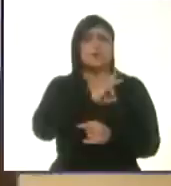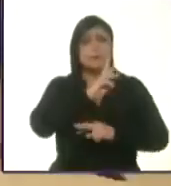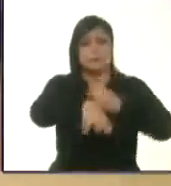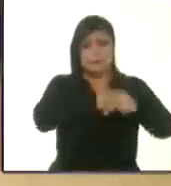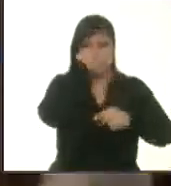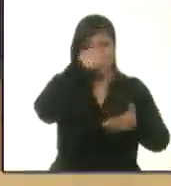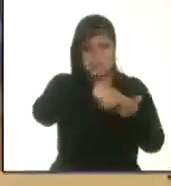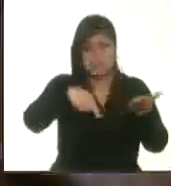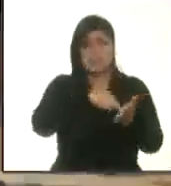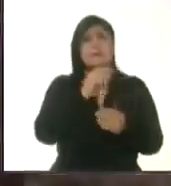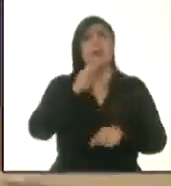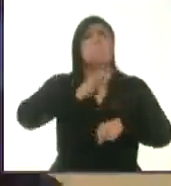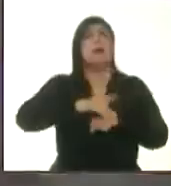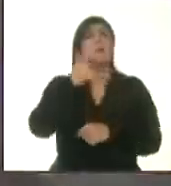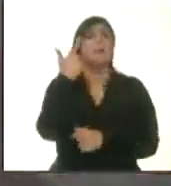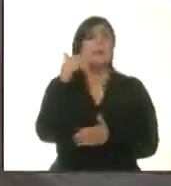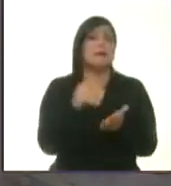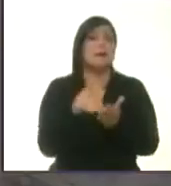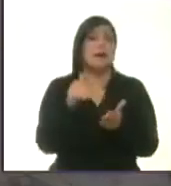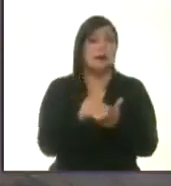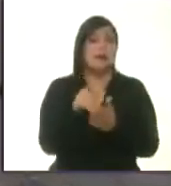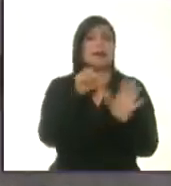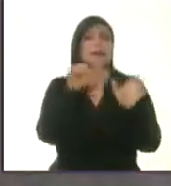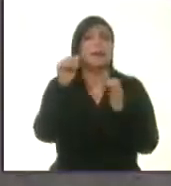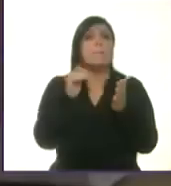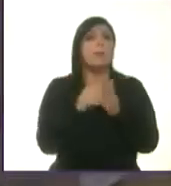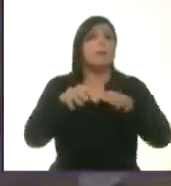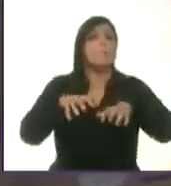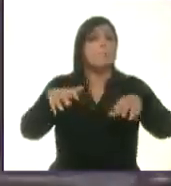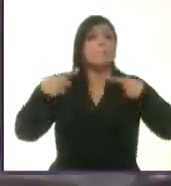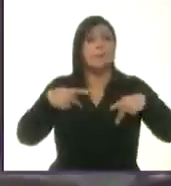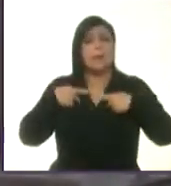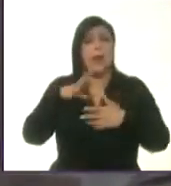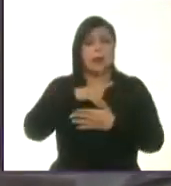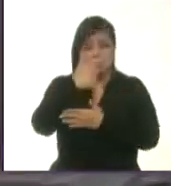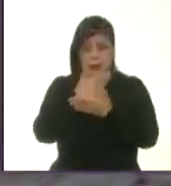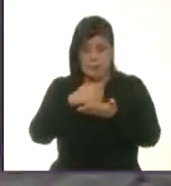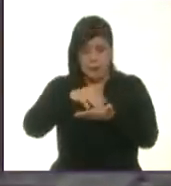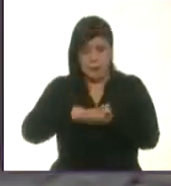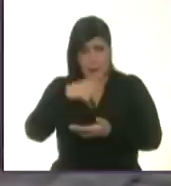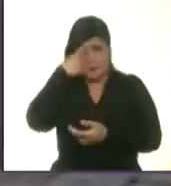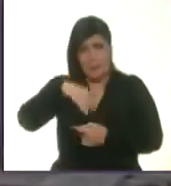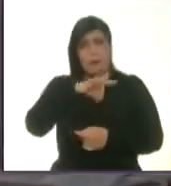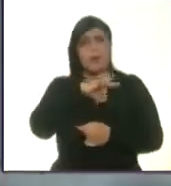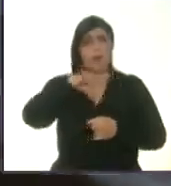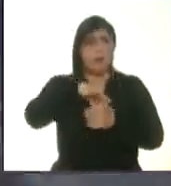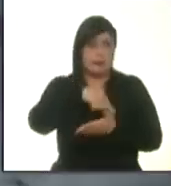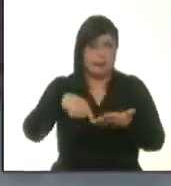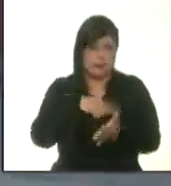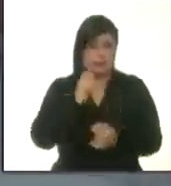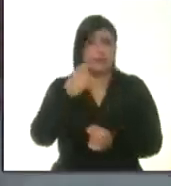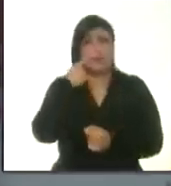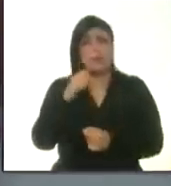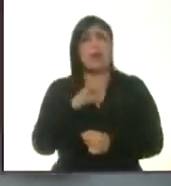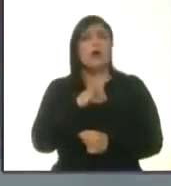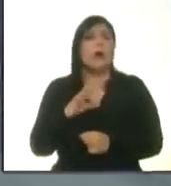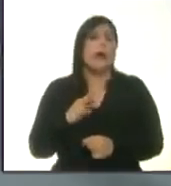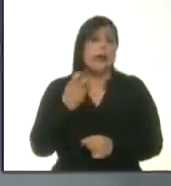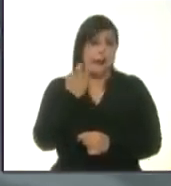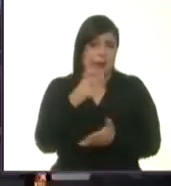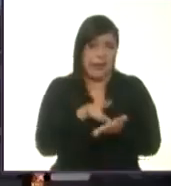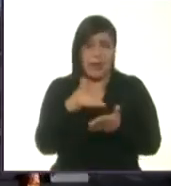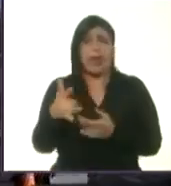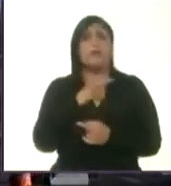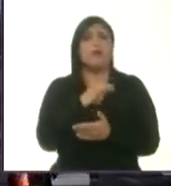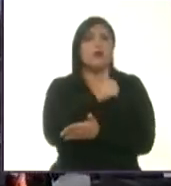somos más de siete millones de y cientos mil los que estamos en la lista nominal para seguir construyendo con nuestro voto una